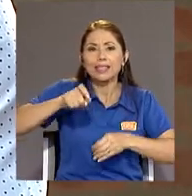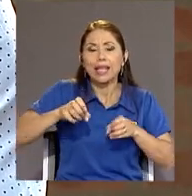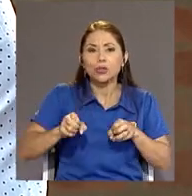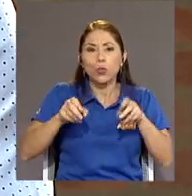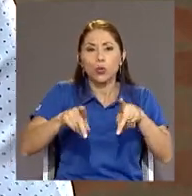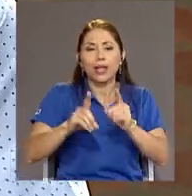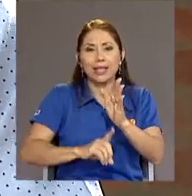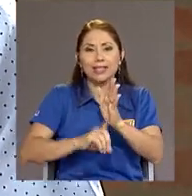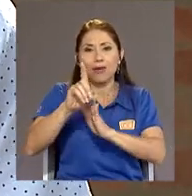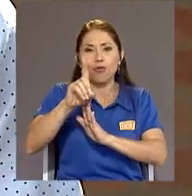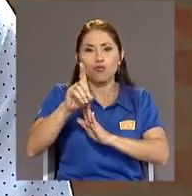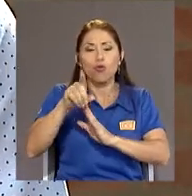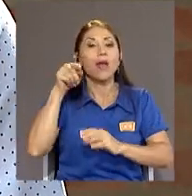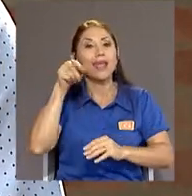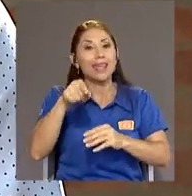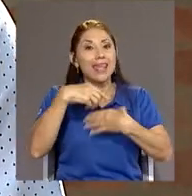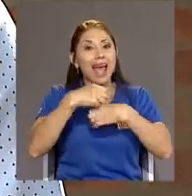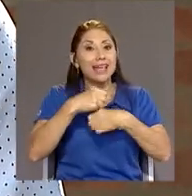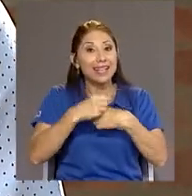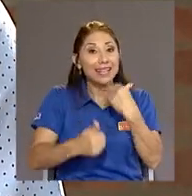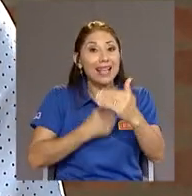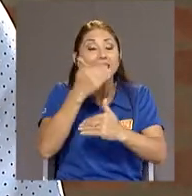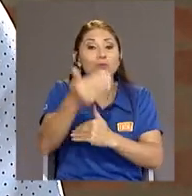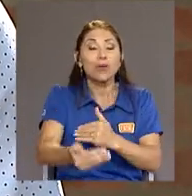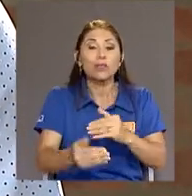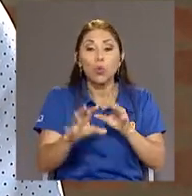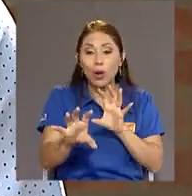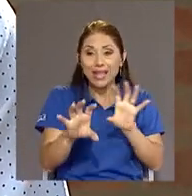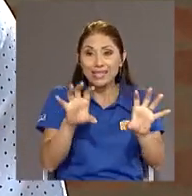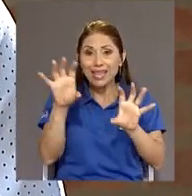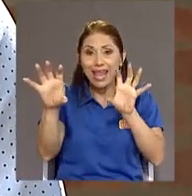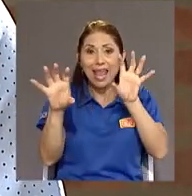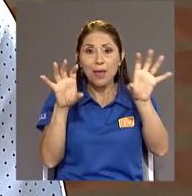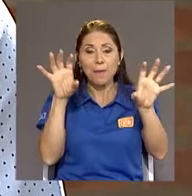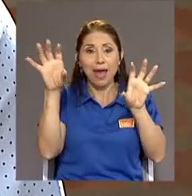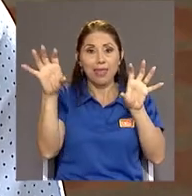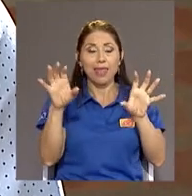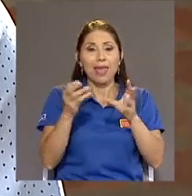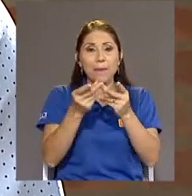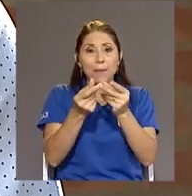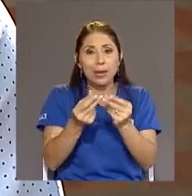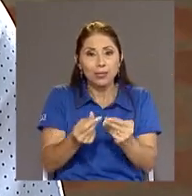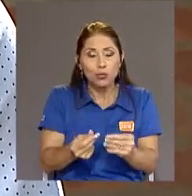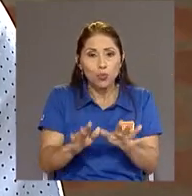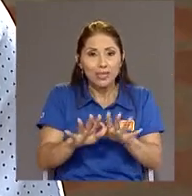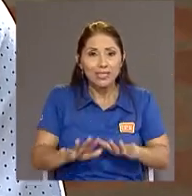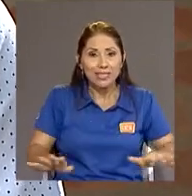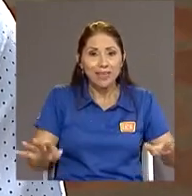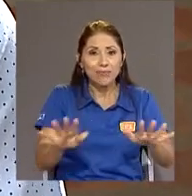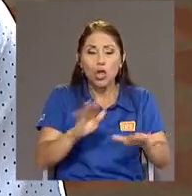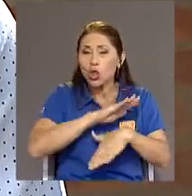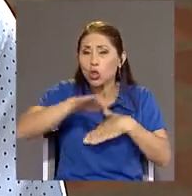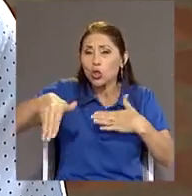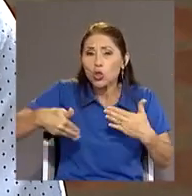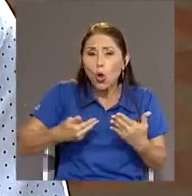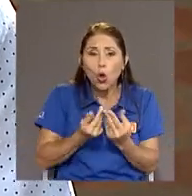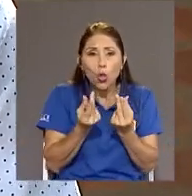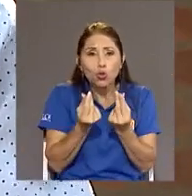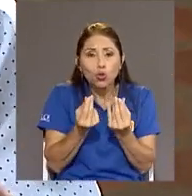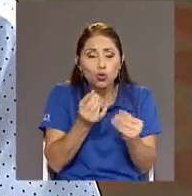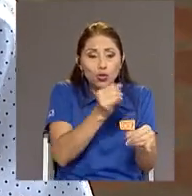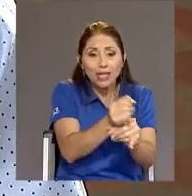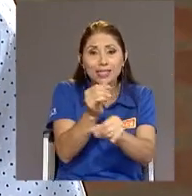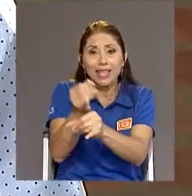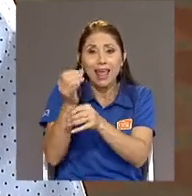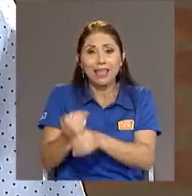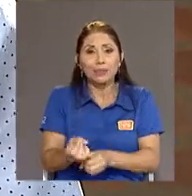ahí generar todo un esquema de planificación presupuestaria, teledirigiendo los recursos de todas las entidades públicas, principalmente del